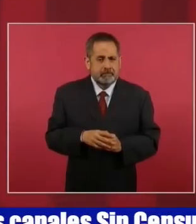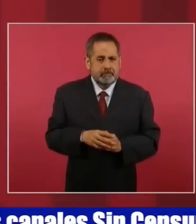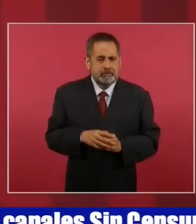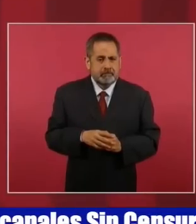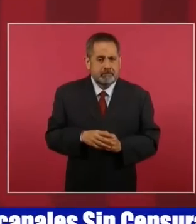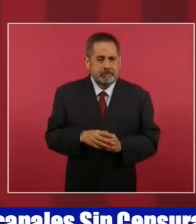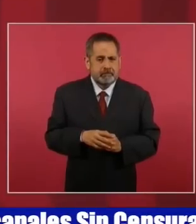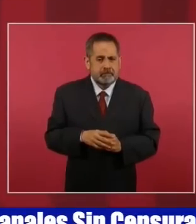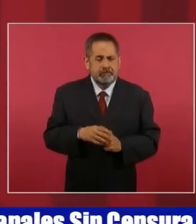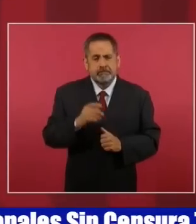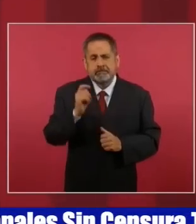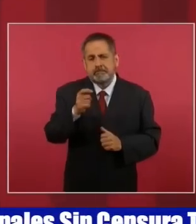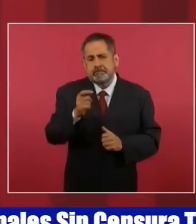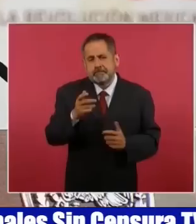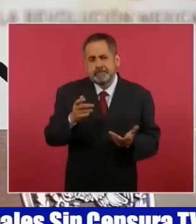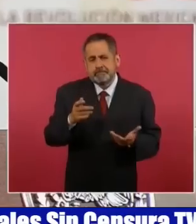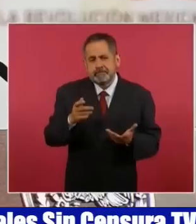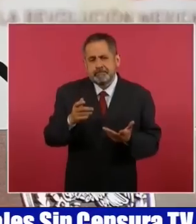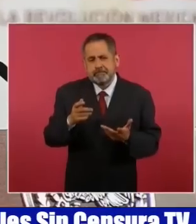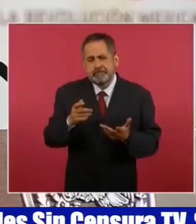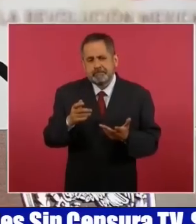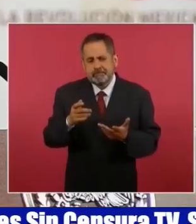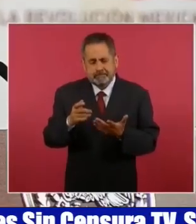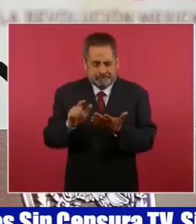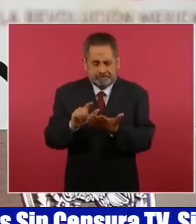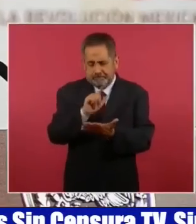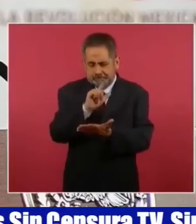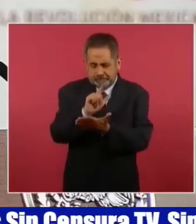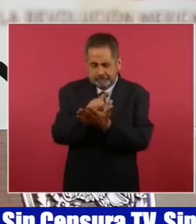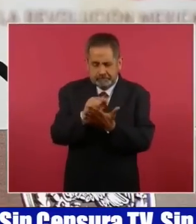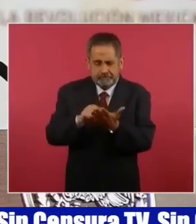solo limitaciones de carácter legal.